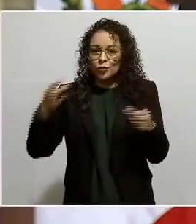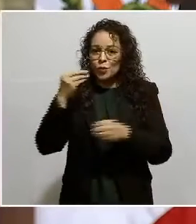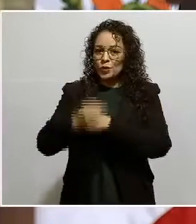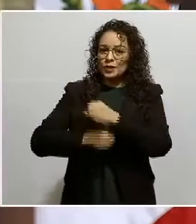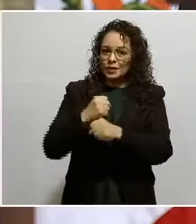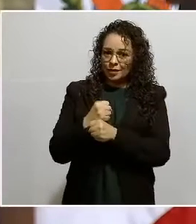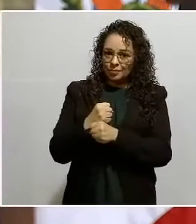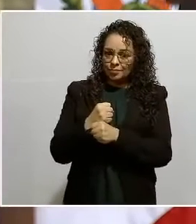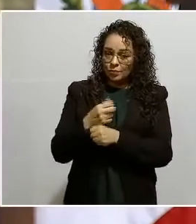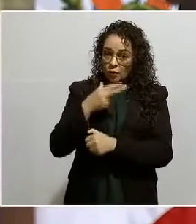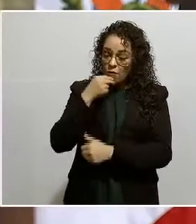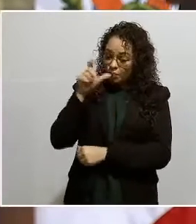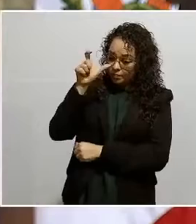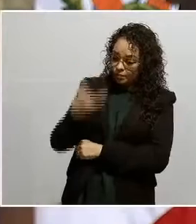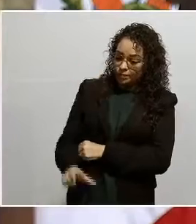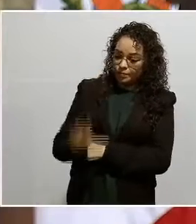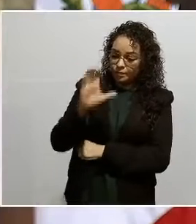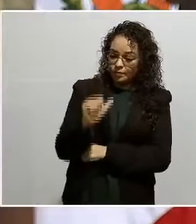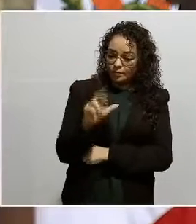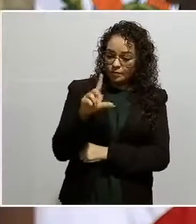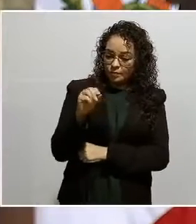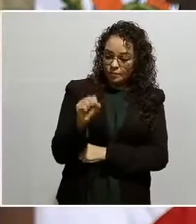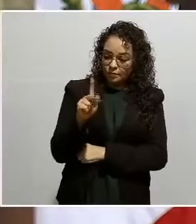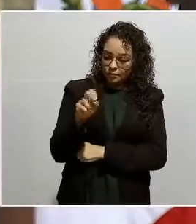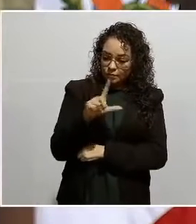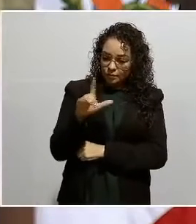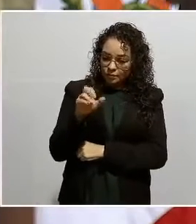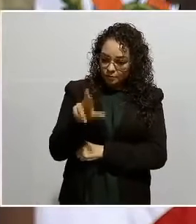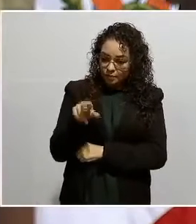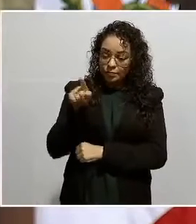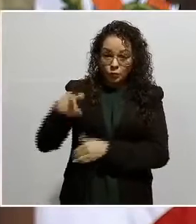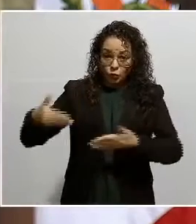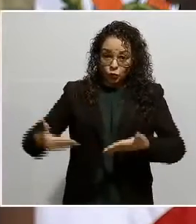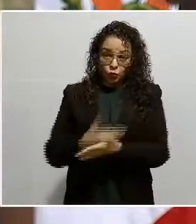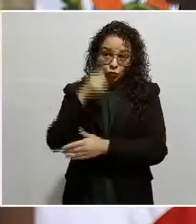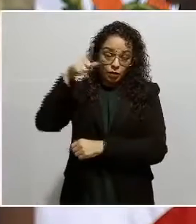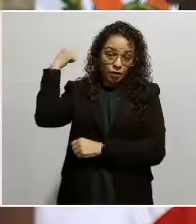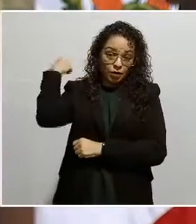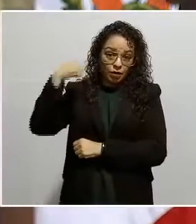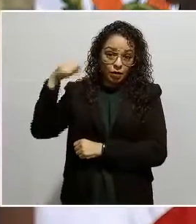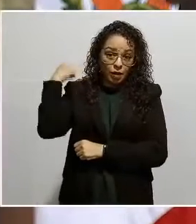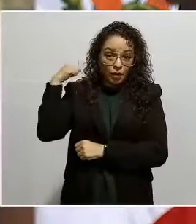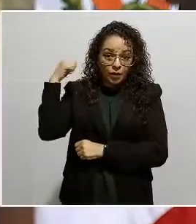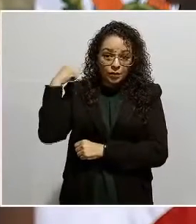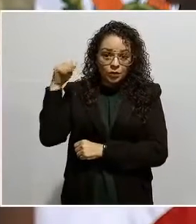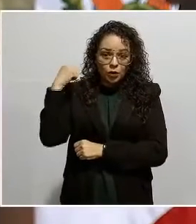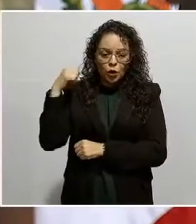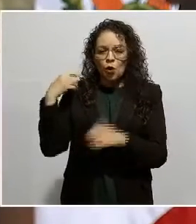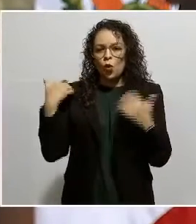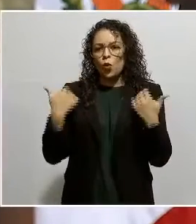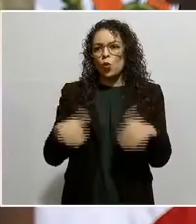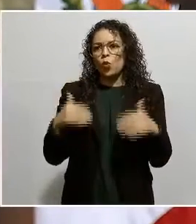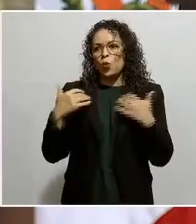Carlos Pellicer es uno de nuestros tabasqueños universales.